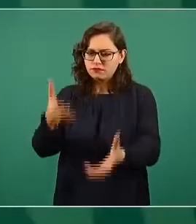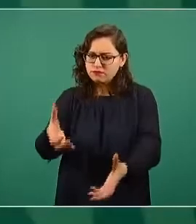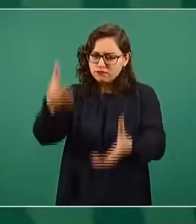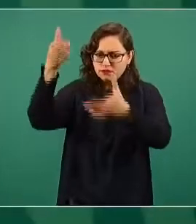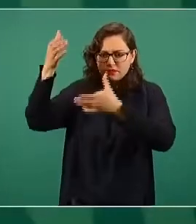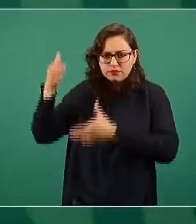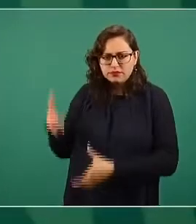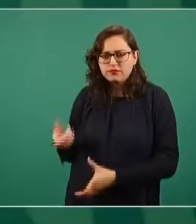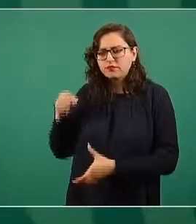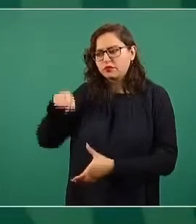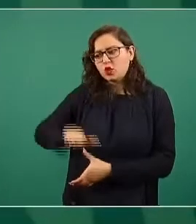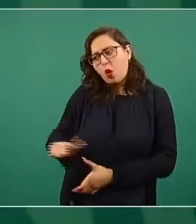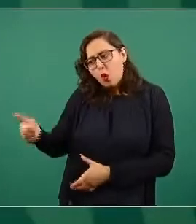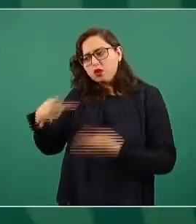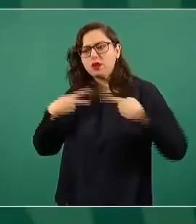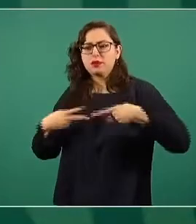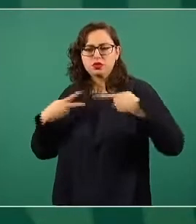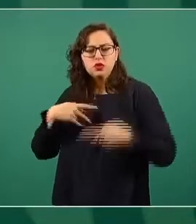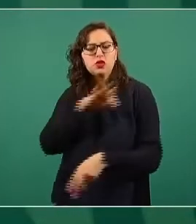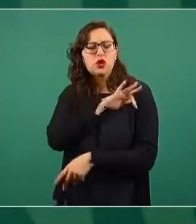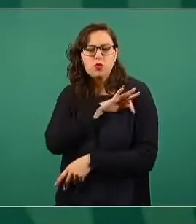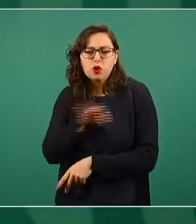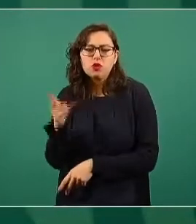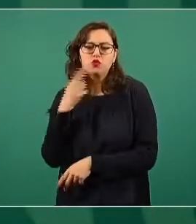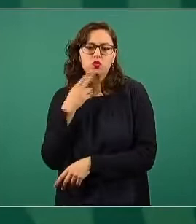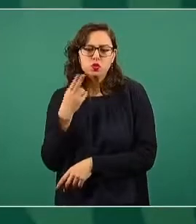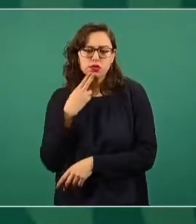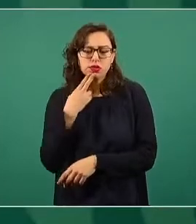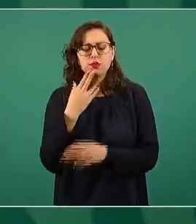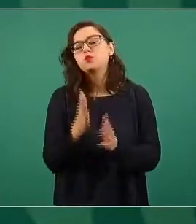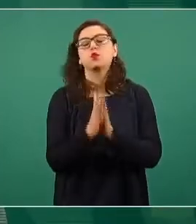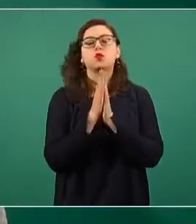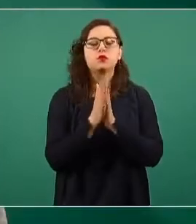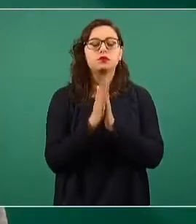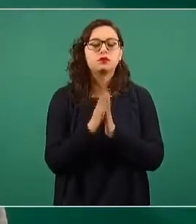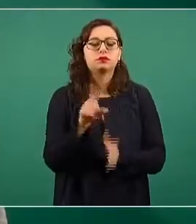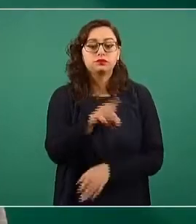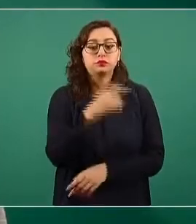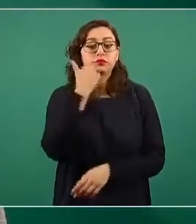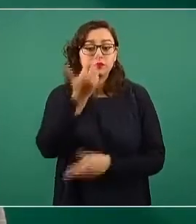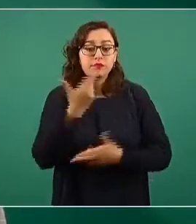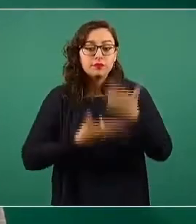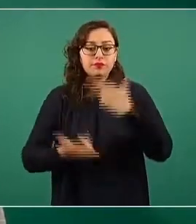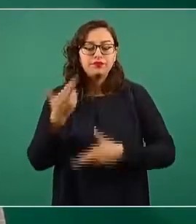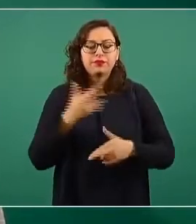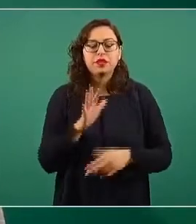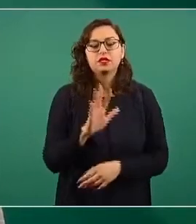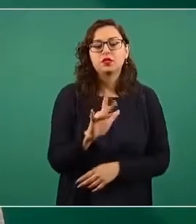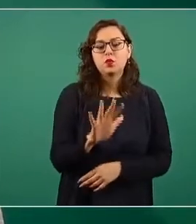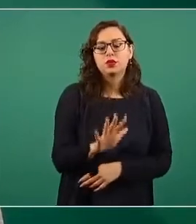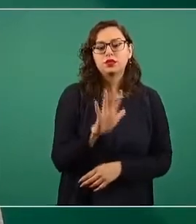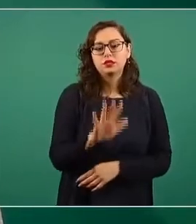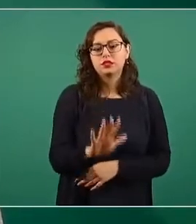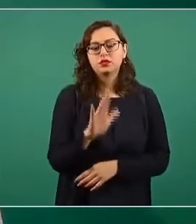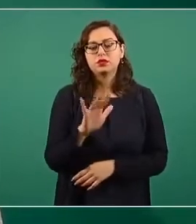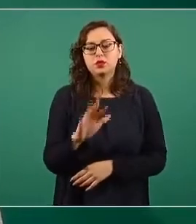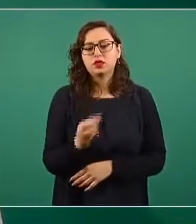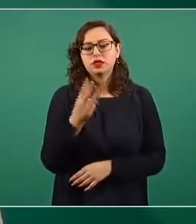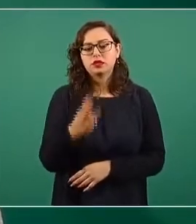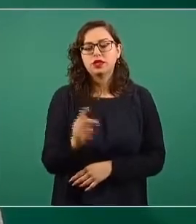pagaron por ese cilindro. En el caso de Infra, por favor, llamen al 55 53 29